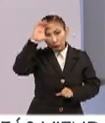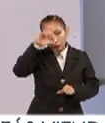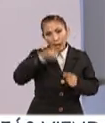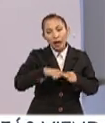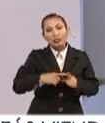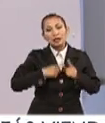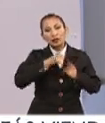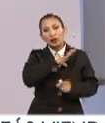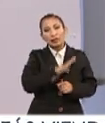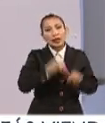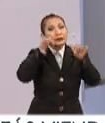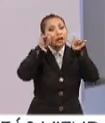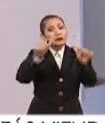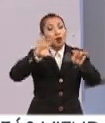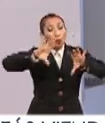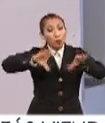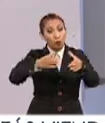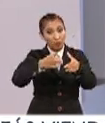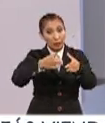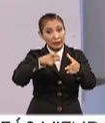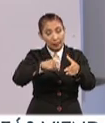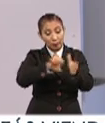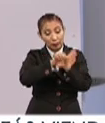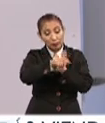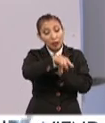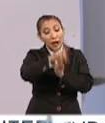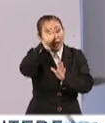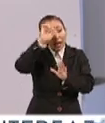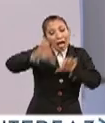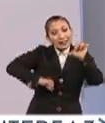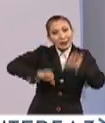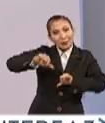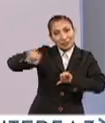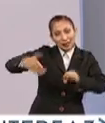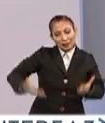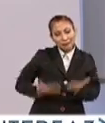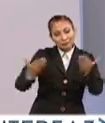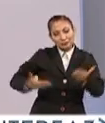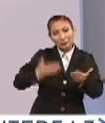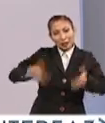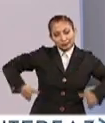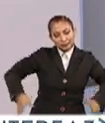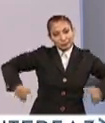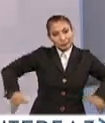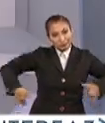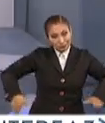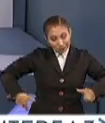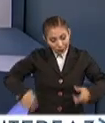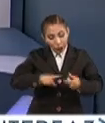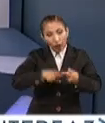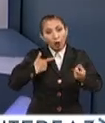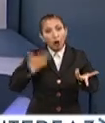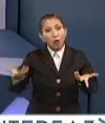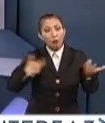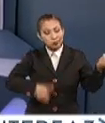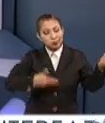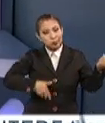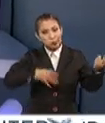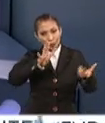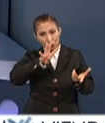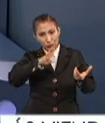la Dirección General de Atención a la Comunidad, por ejemplo, va a proponer actividades de danza sobre silla de ruedas o cuarteto de